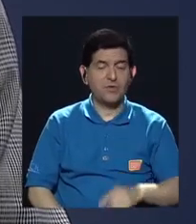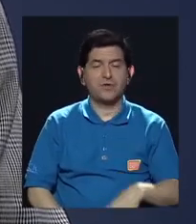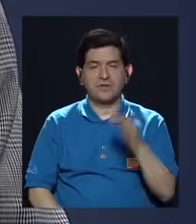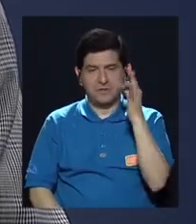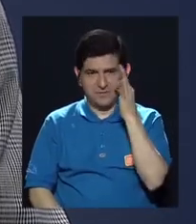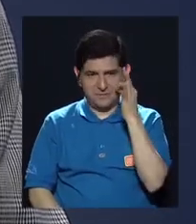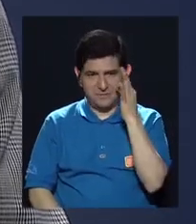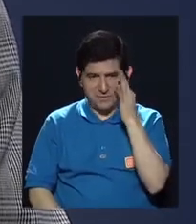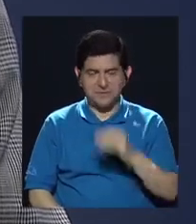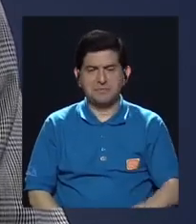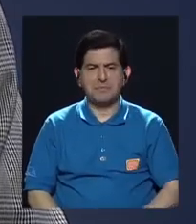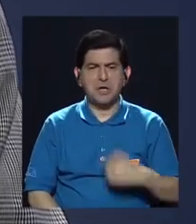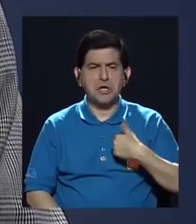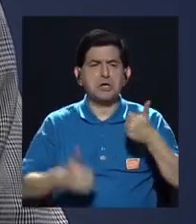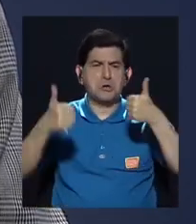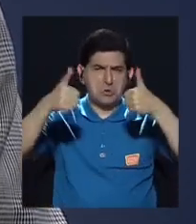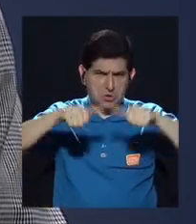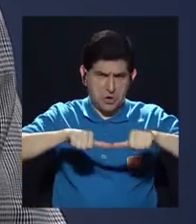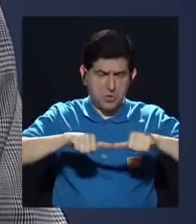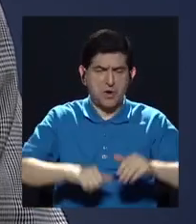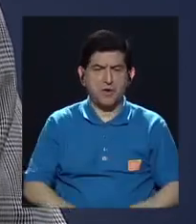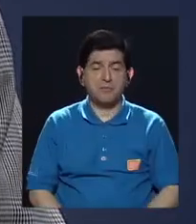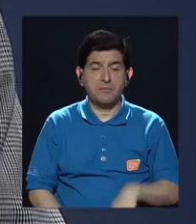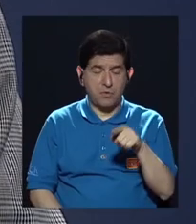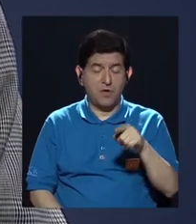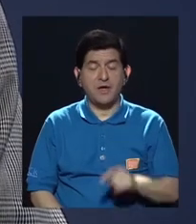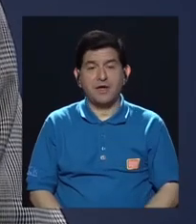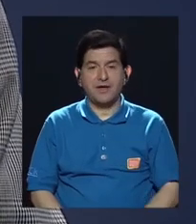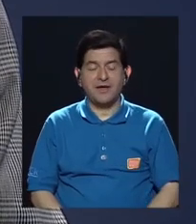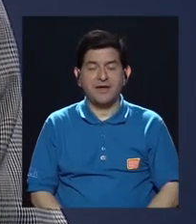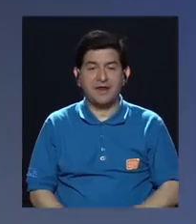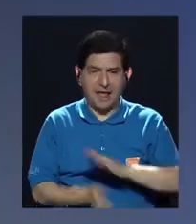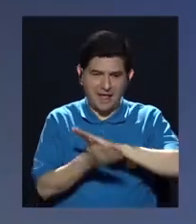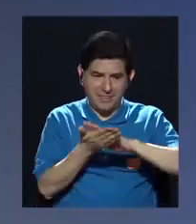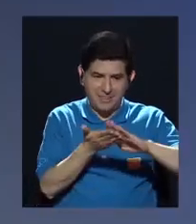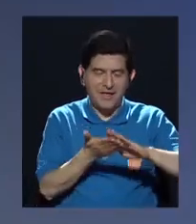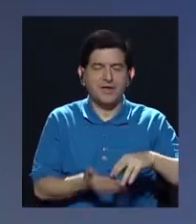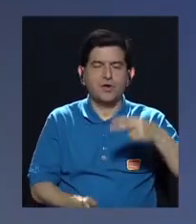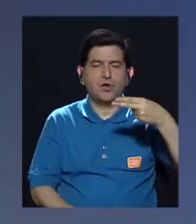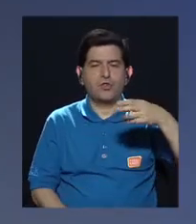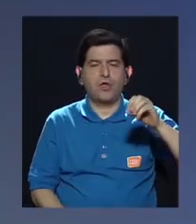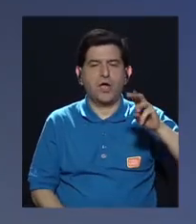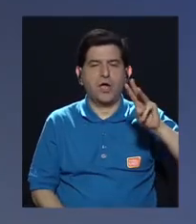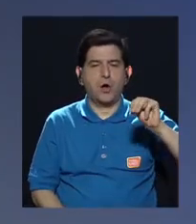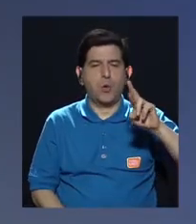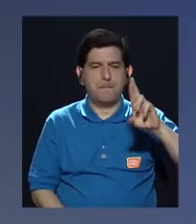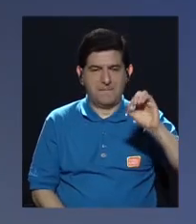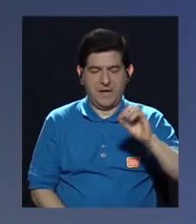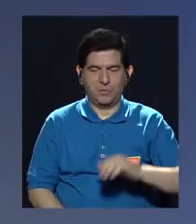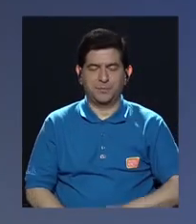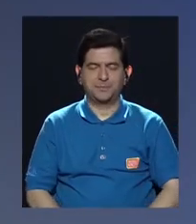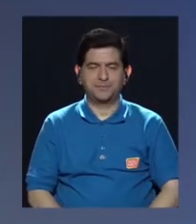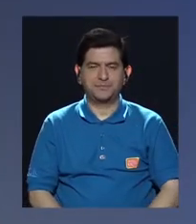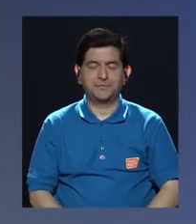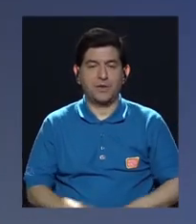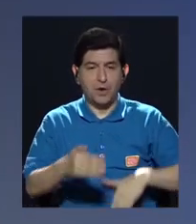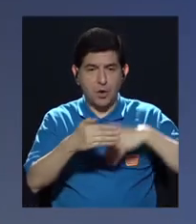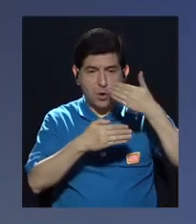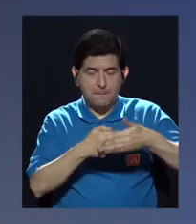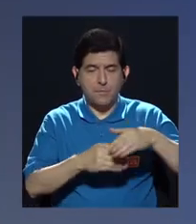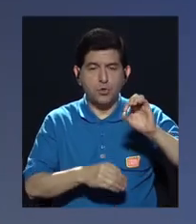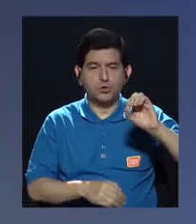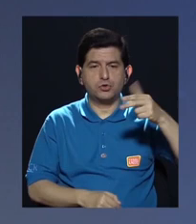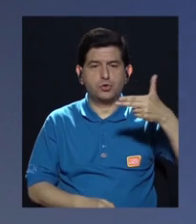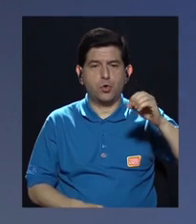bien don Pepe, y yo coincido en esto, era digno de Homero, en el buen sentido. Sí. Post